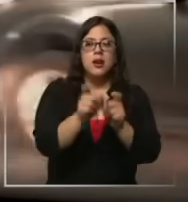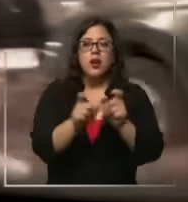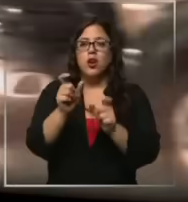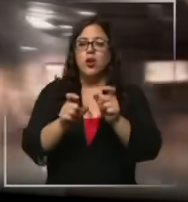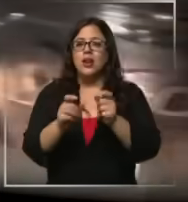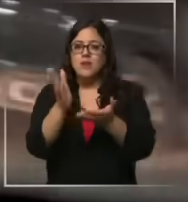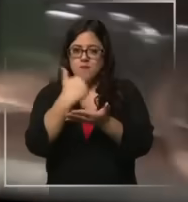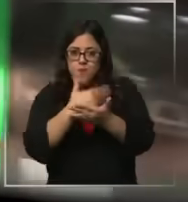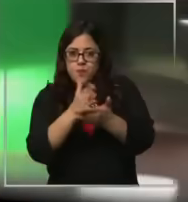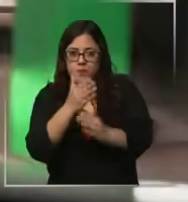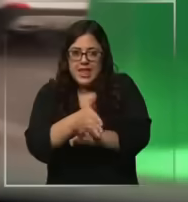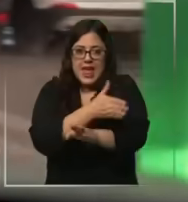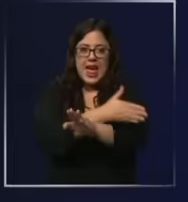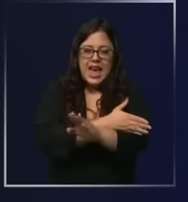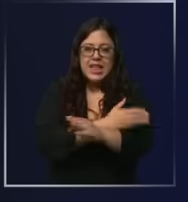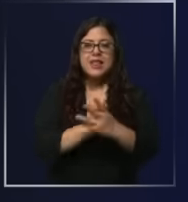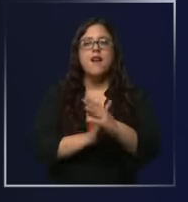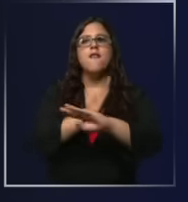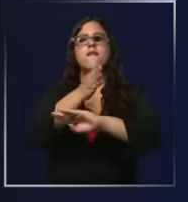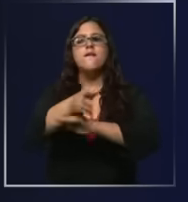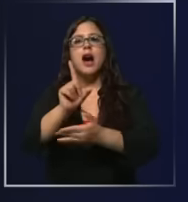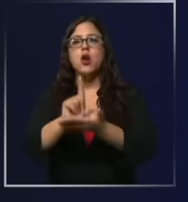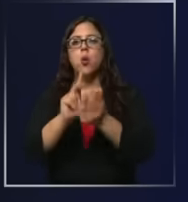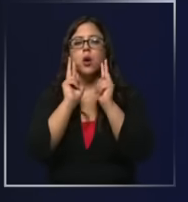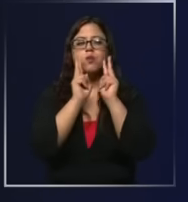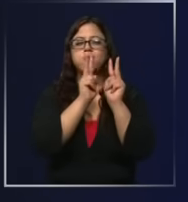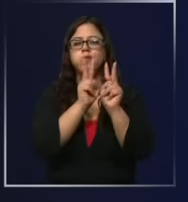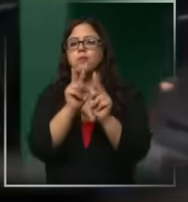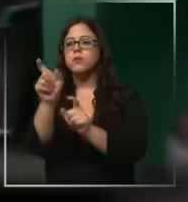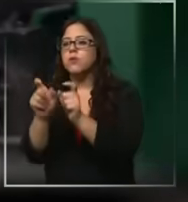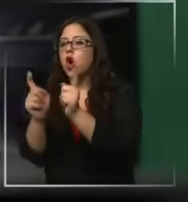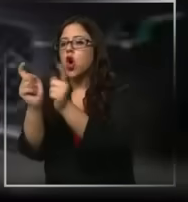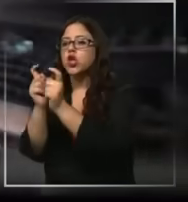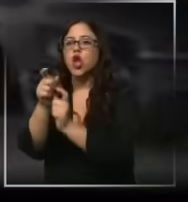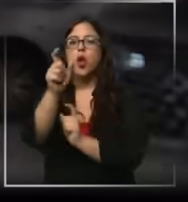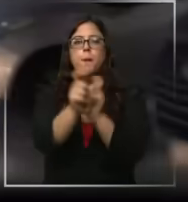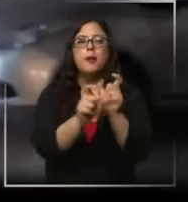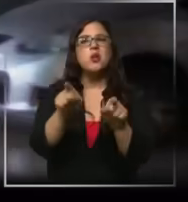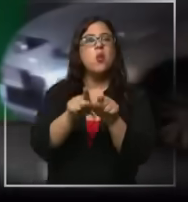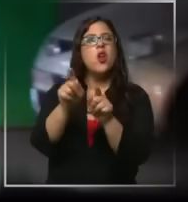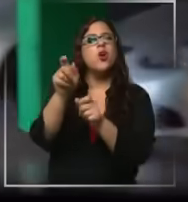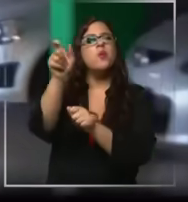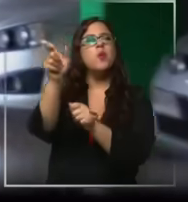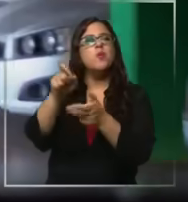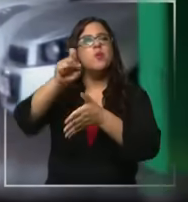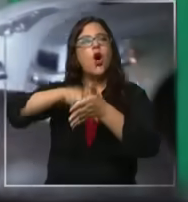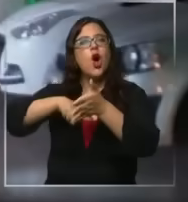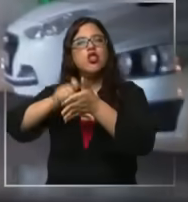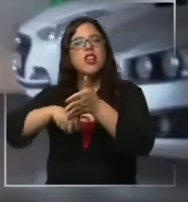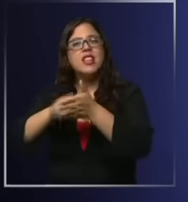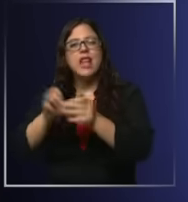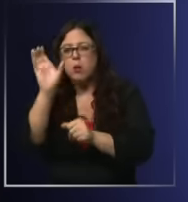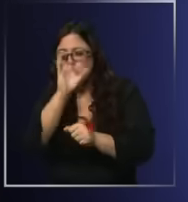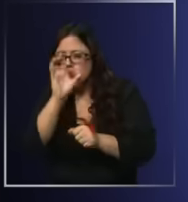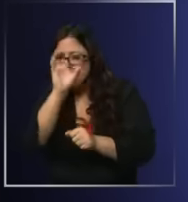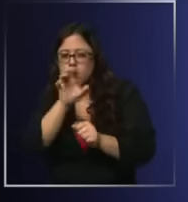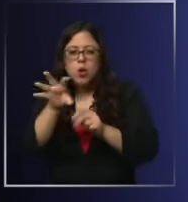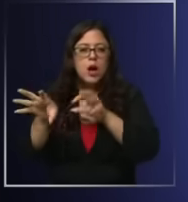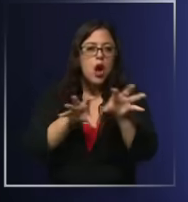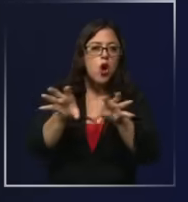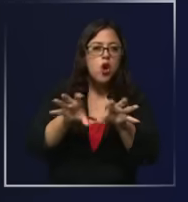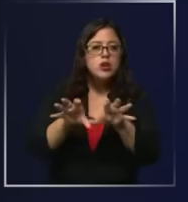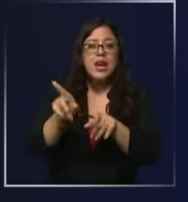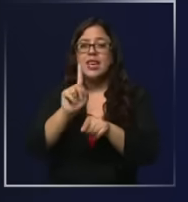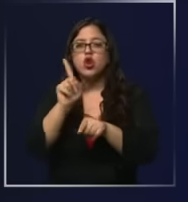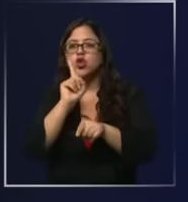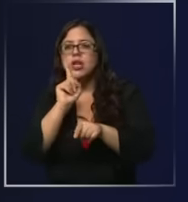varios días antes, ¿ya? Van al lugar, chequean gente, contactan gente, como un contratista, busca los elementos que no tiene esta